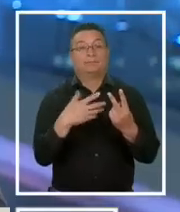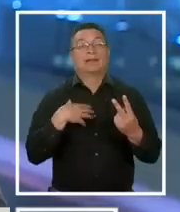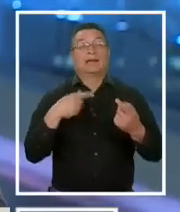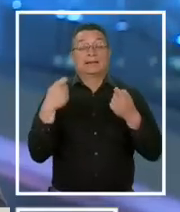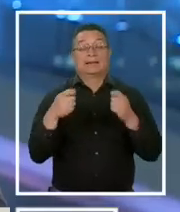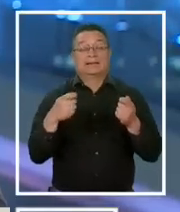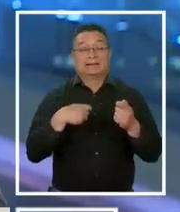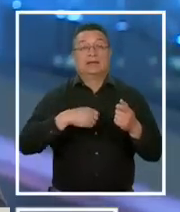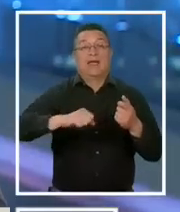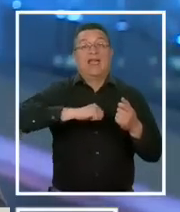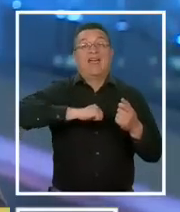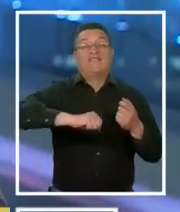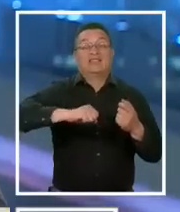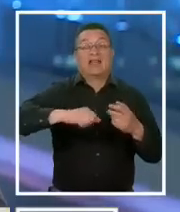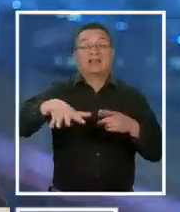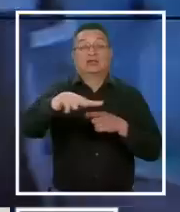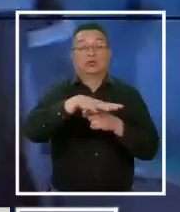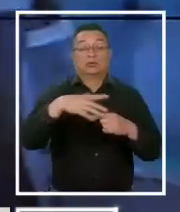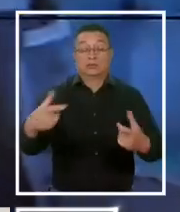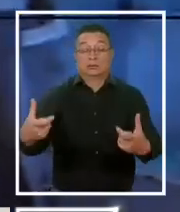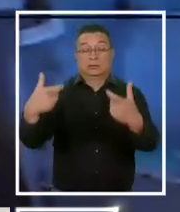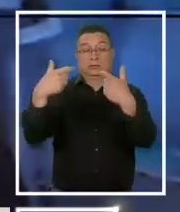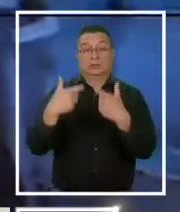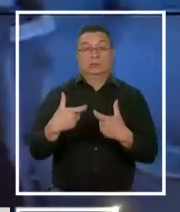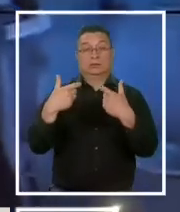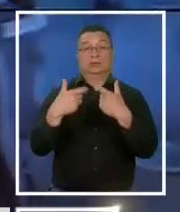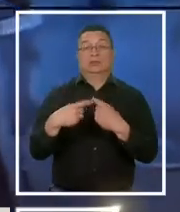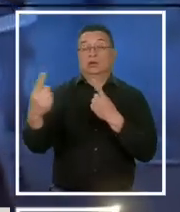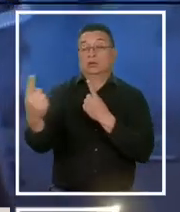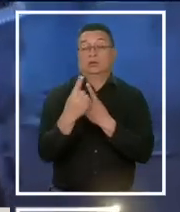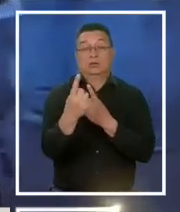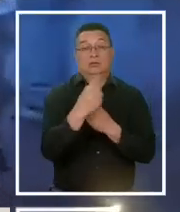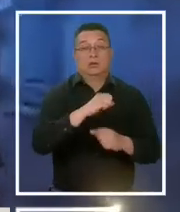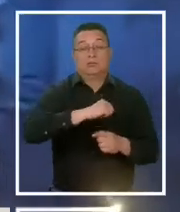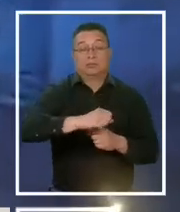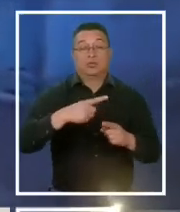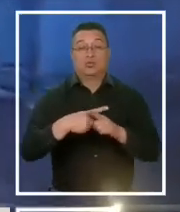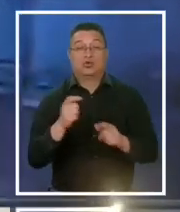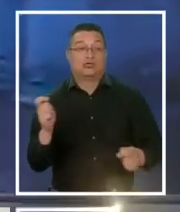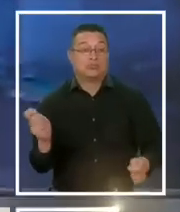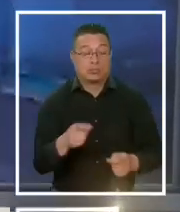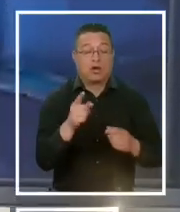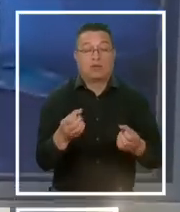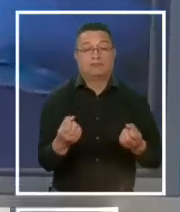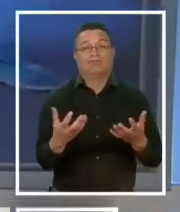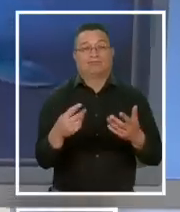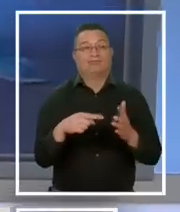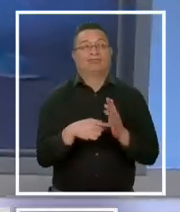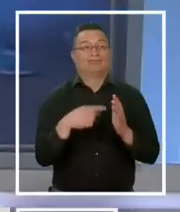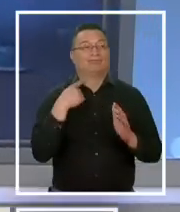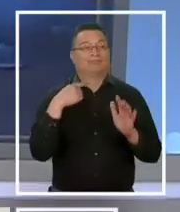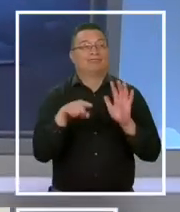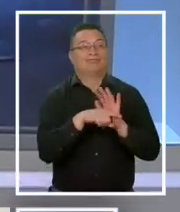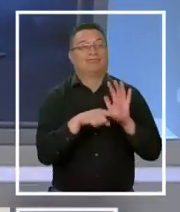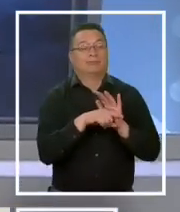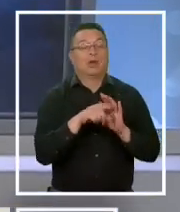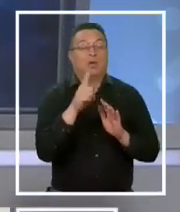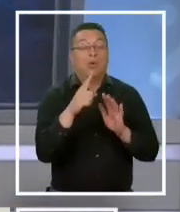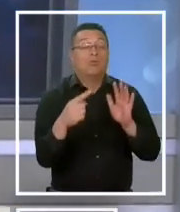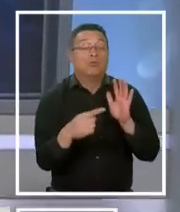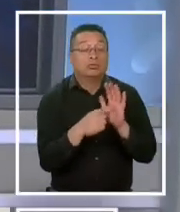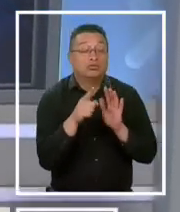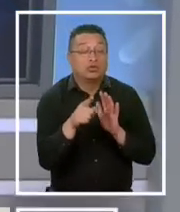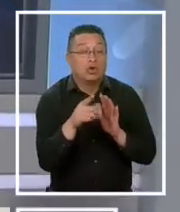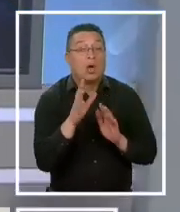tratando de evitar una situación de fiscalización o de acercamiento de otras personas con las consecuencias que eso puede provocar el punto creo yo